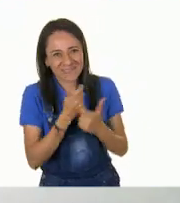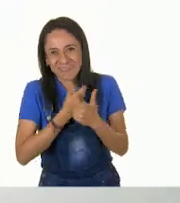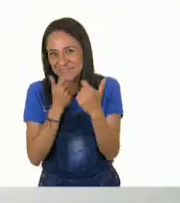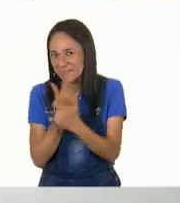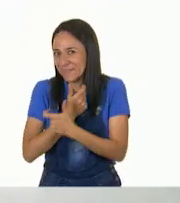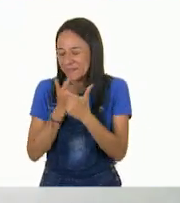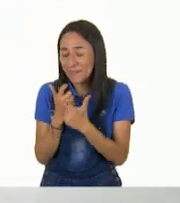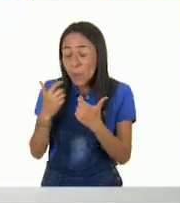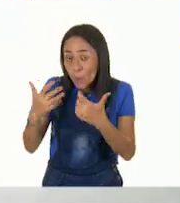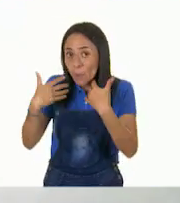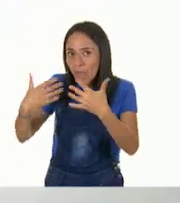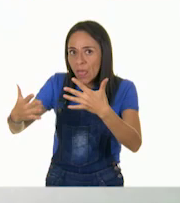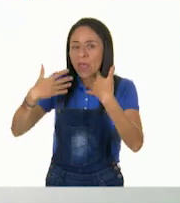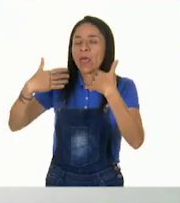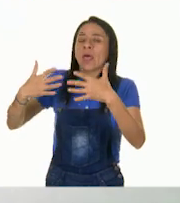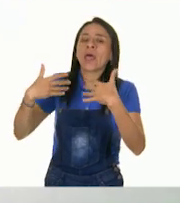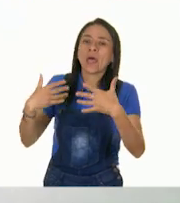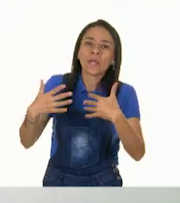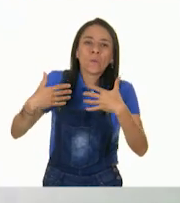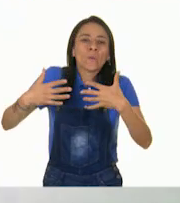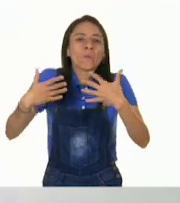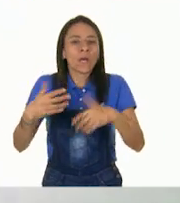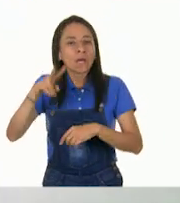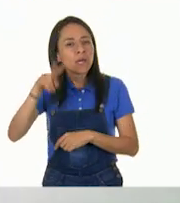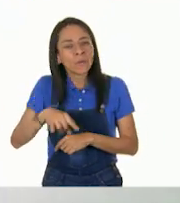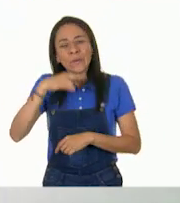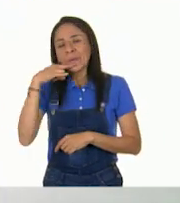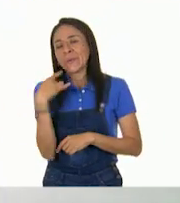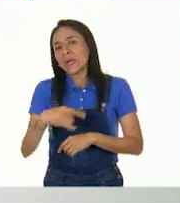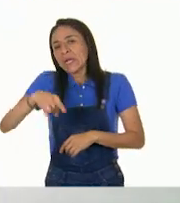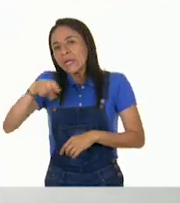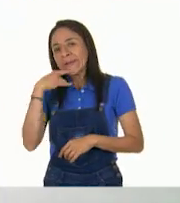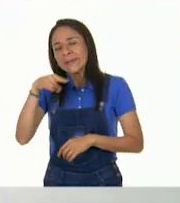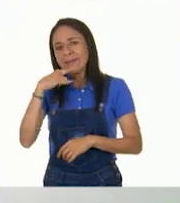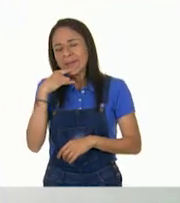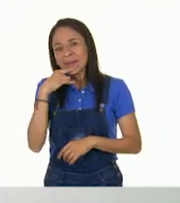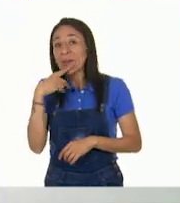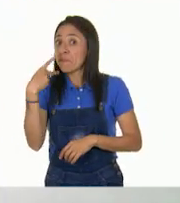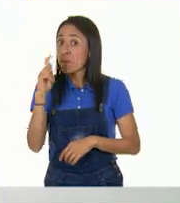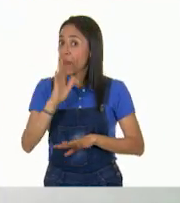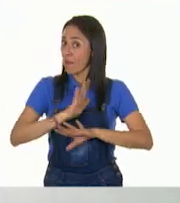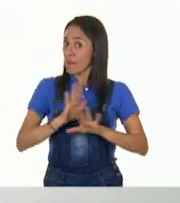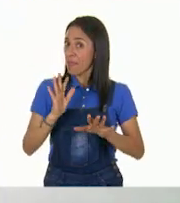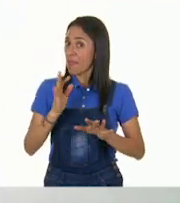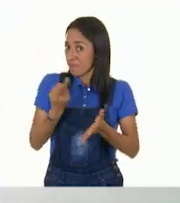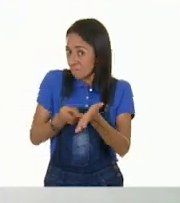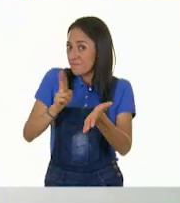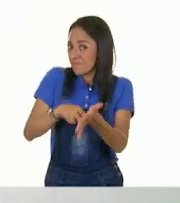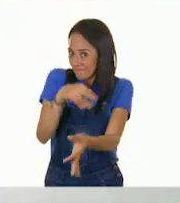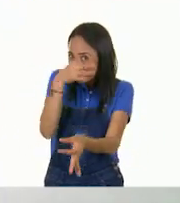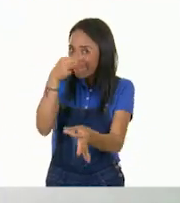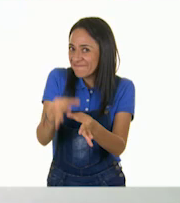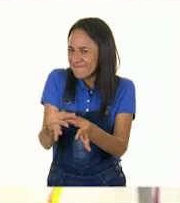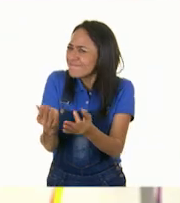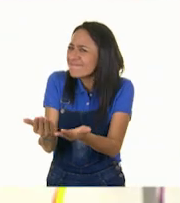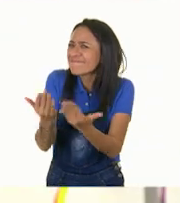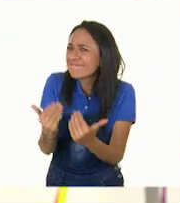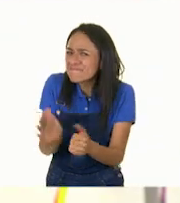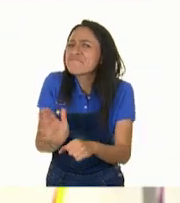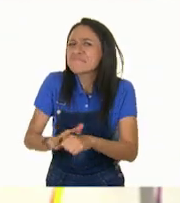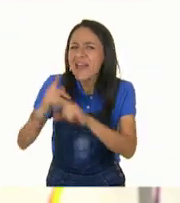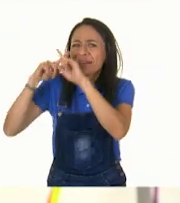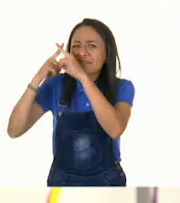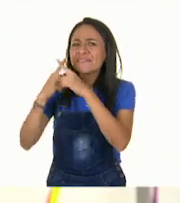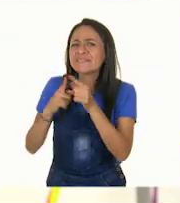y ahora sí estamos muy en chila 2 pero también estamos listos además vamos a hacer vamos a